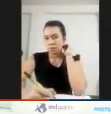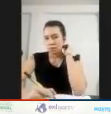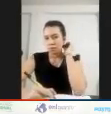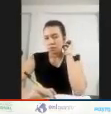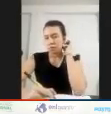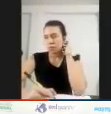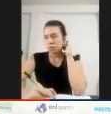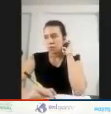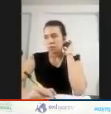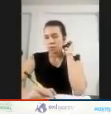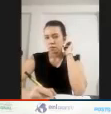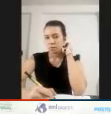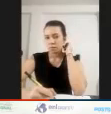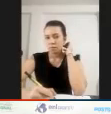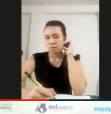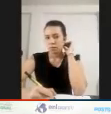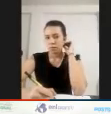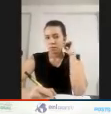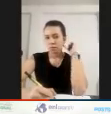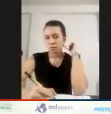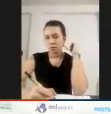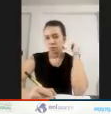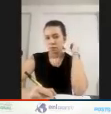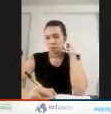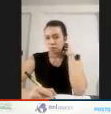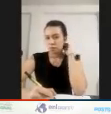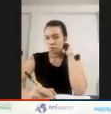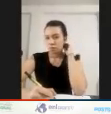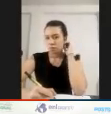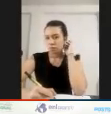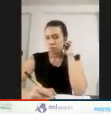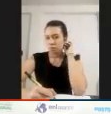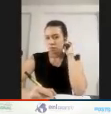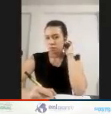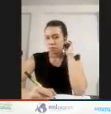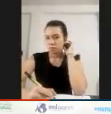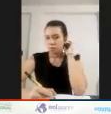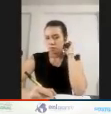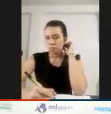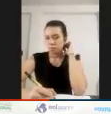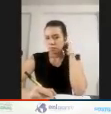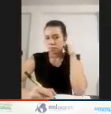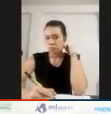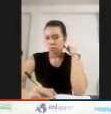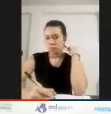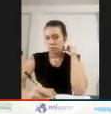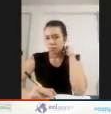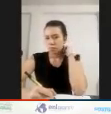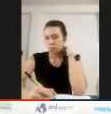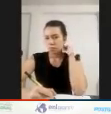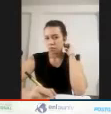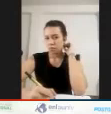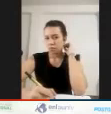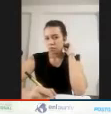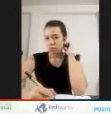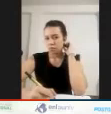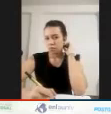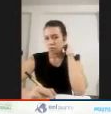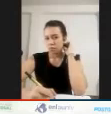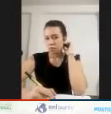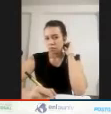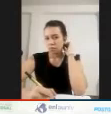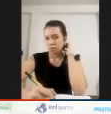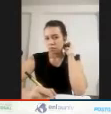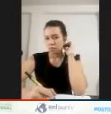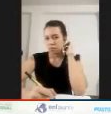afirmaron que el derecho registral y notarial se encuentra en el derecho público, pues también hay una postura al respecto y se respeta esa postura